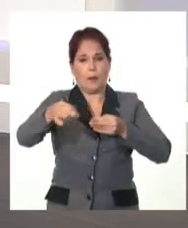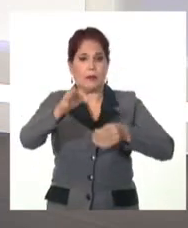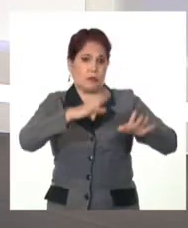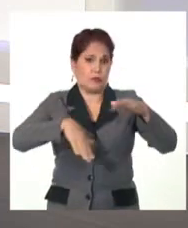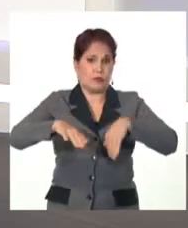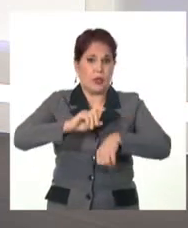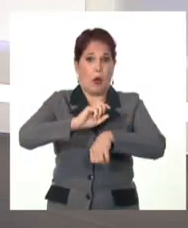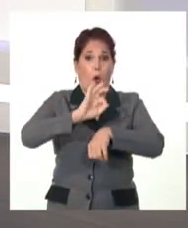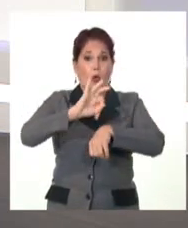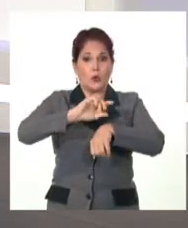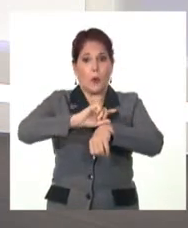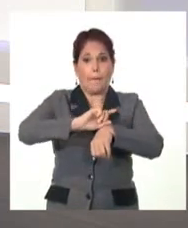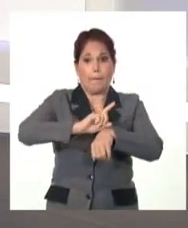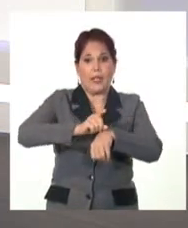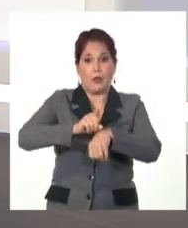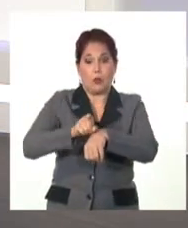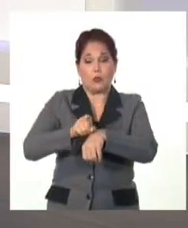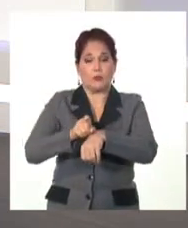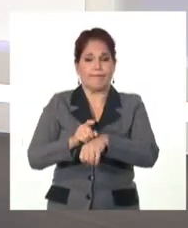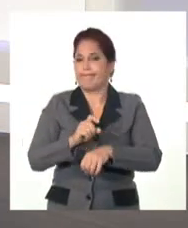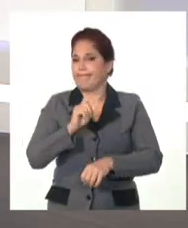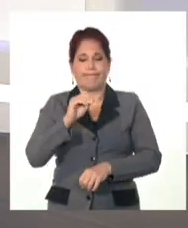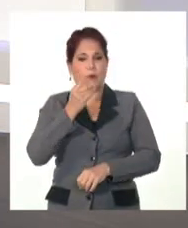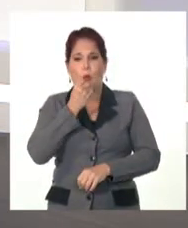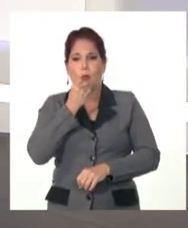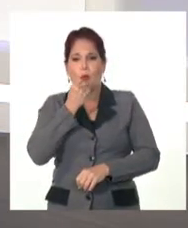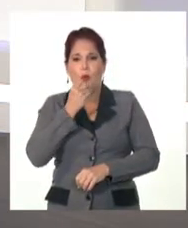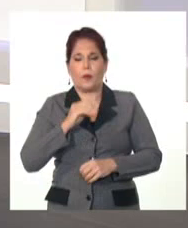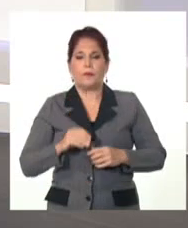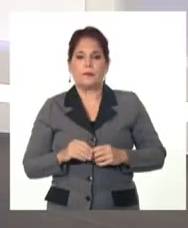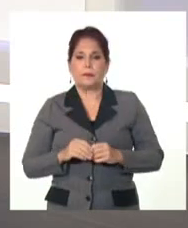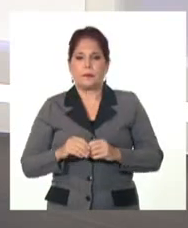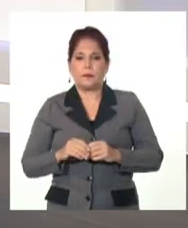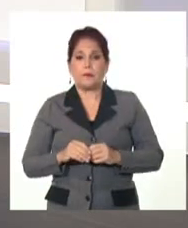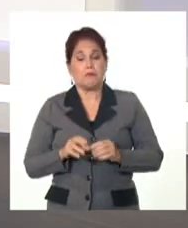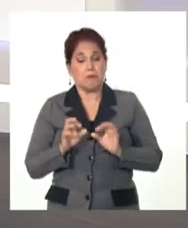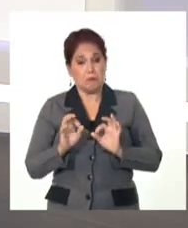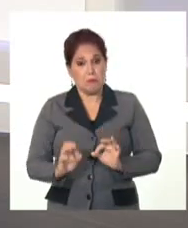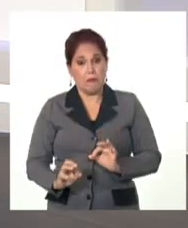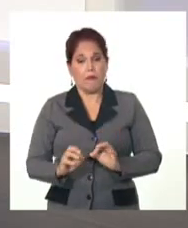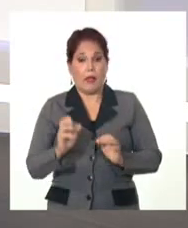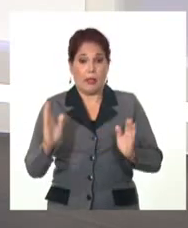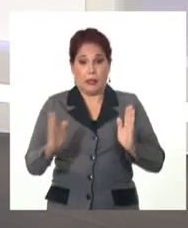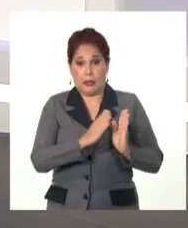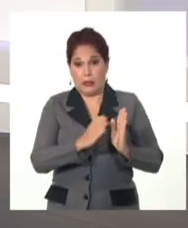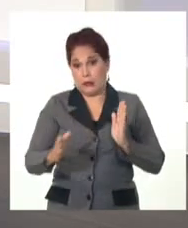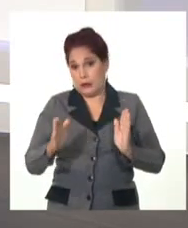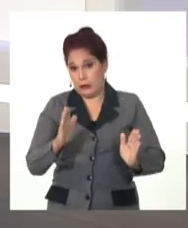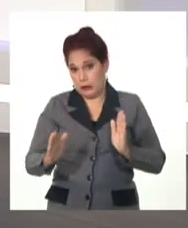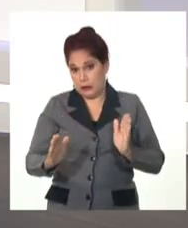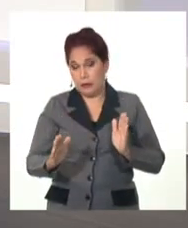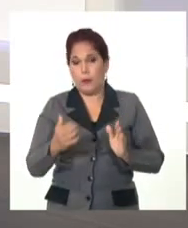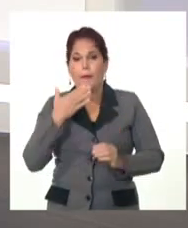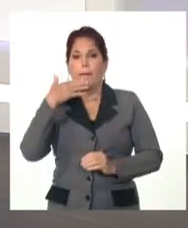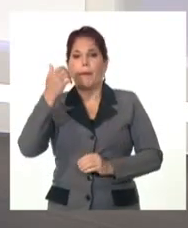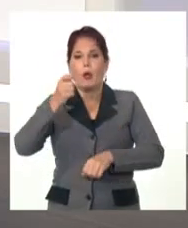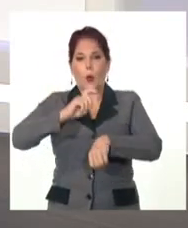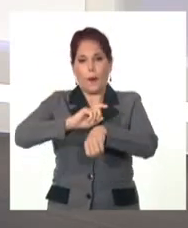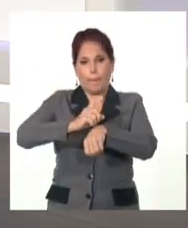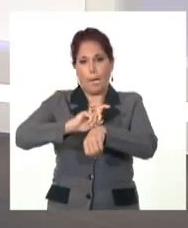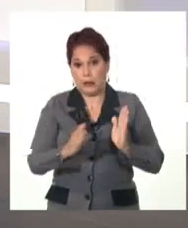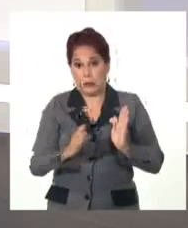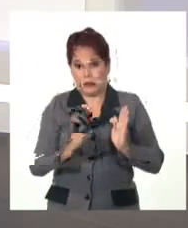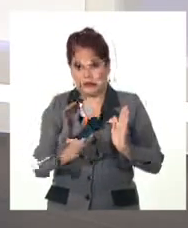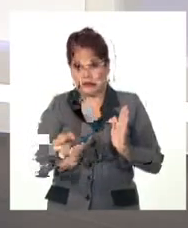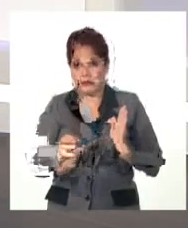en 8 minutos 20 segundos y 35 centésimas, su mejor tiempo en este 2023 y mejor del logrado en la edición de Budapest